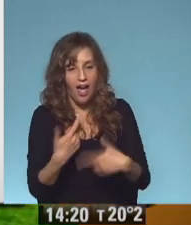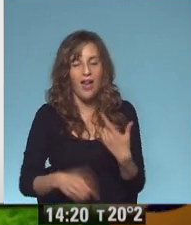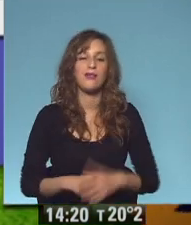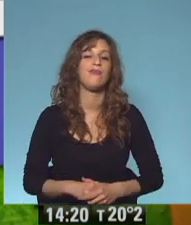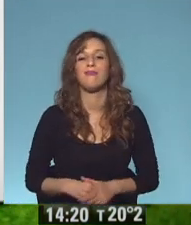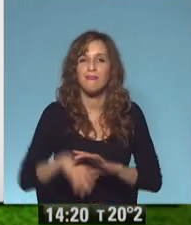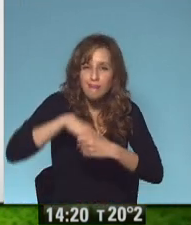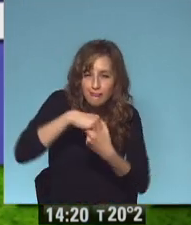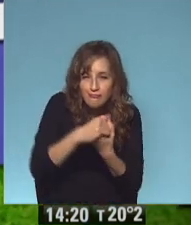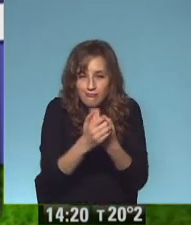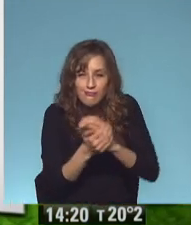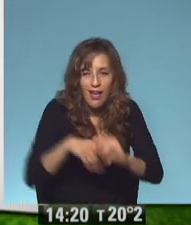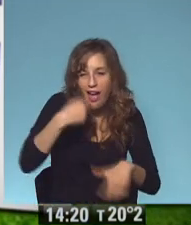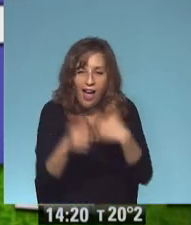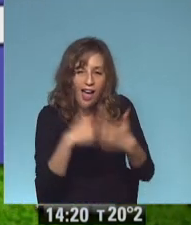¡Ay!